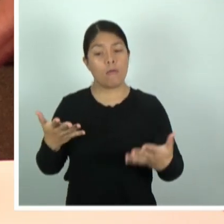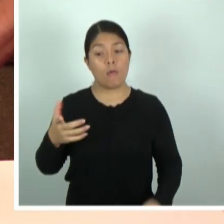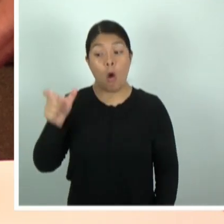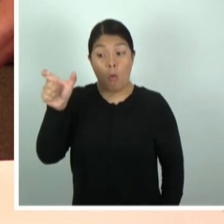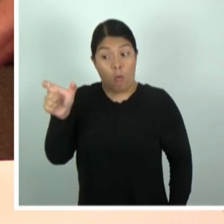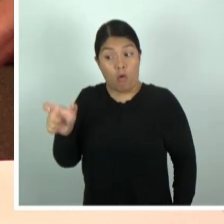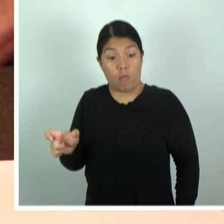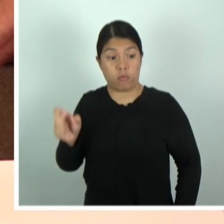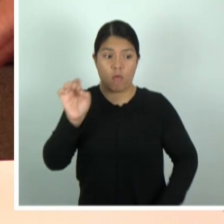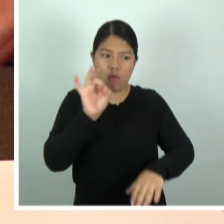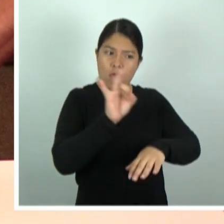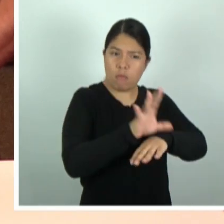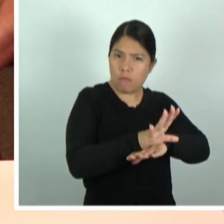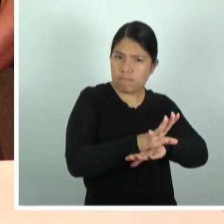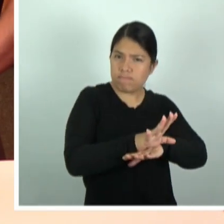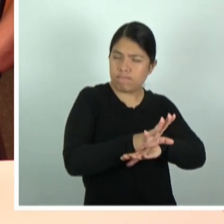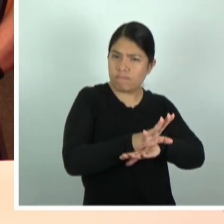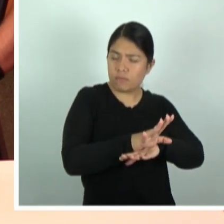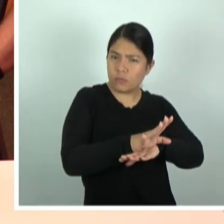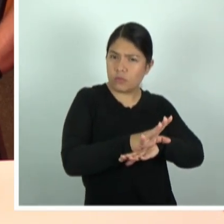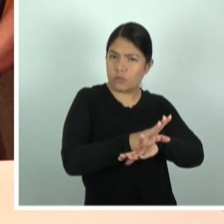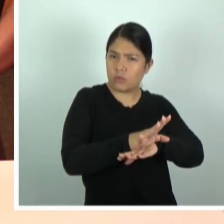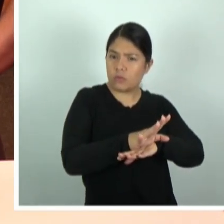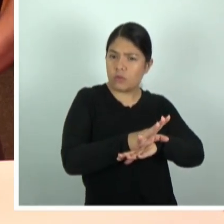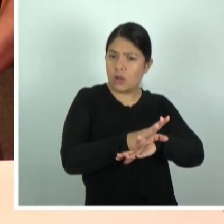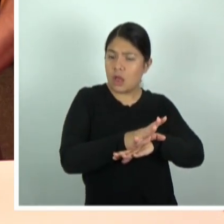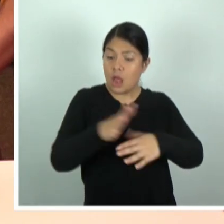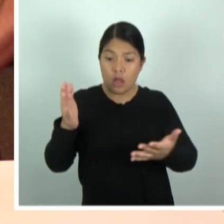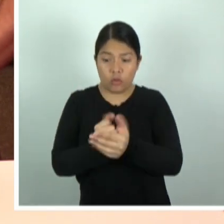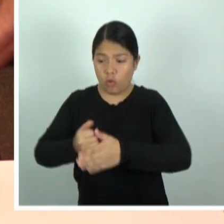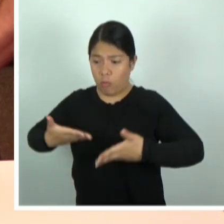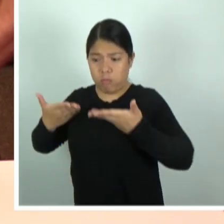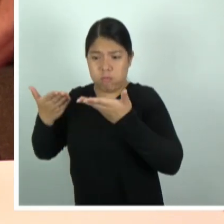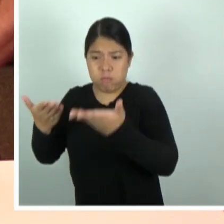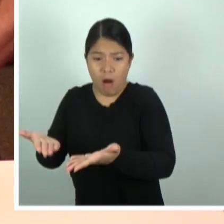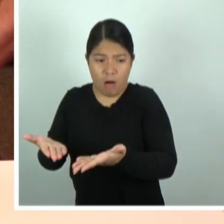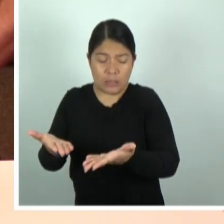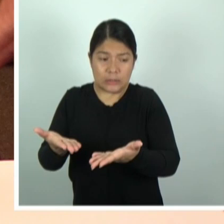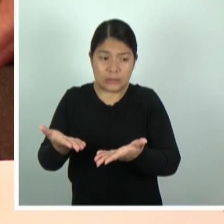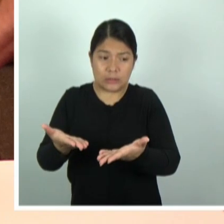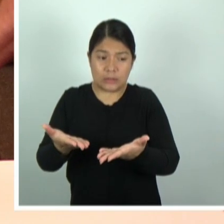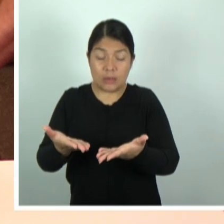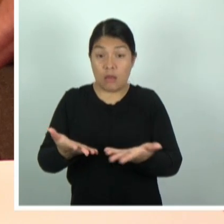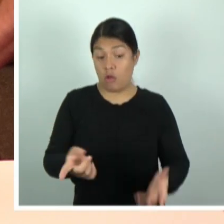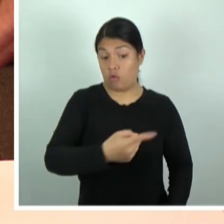persona y poner todo el riesgo sobre esa persona. Porque tenemos que saber una